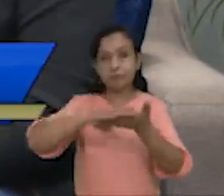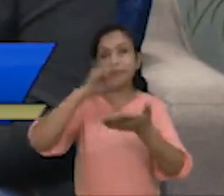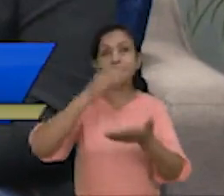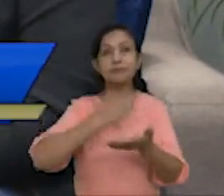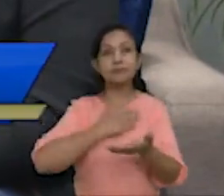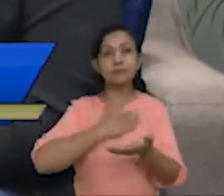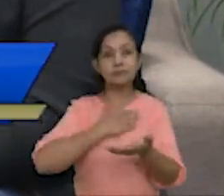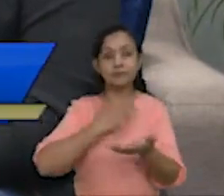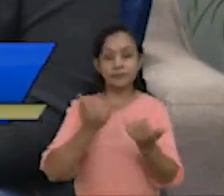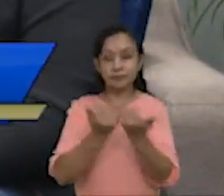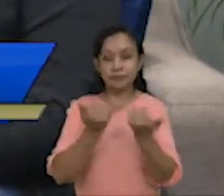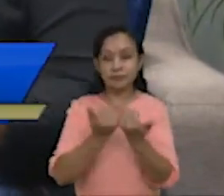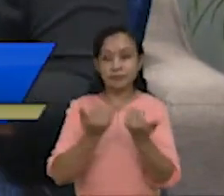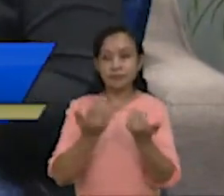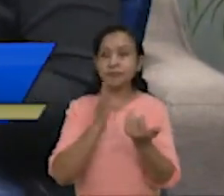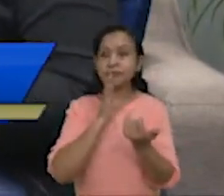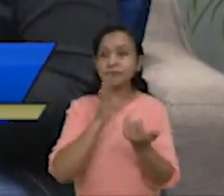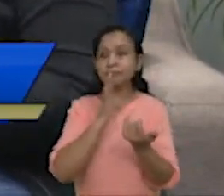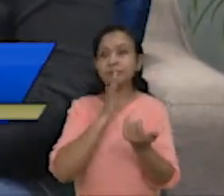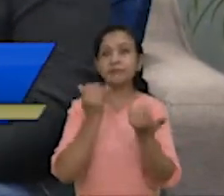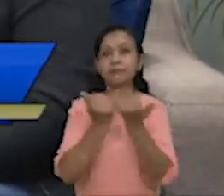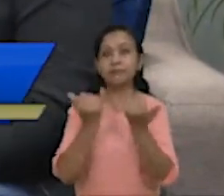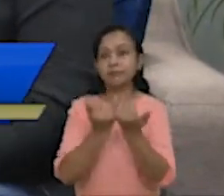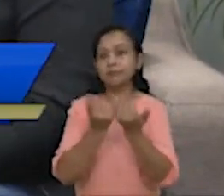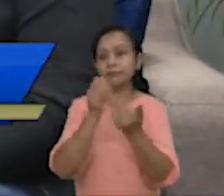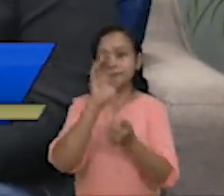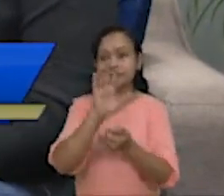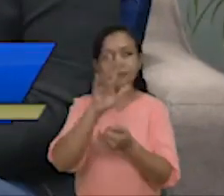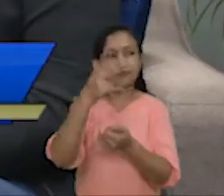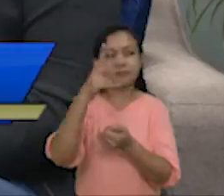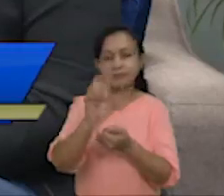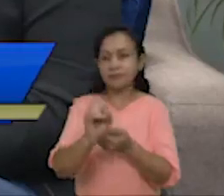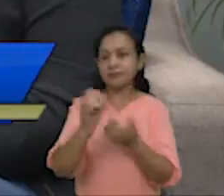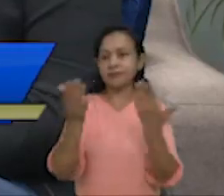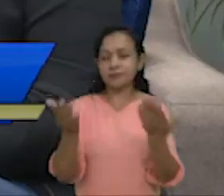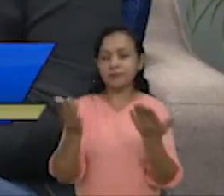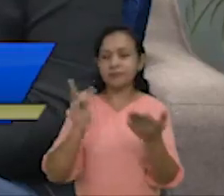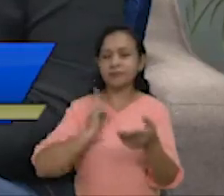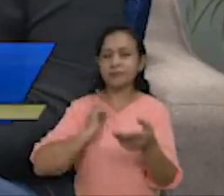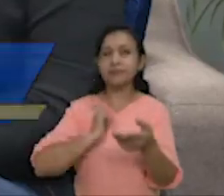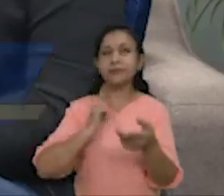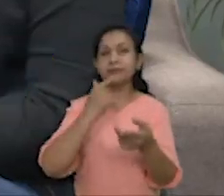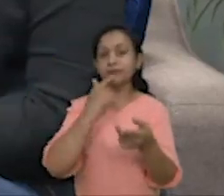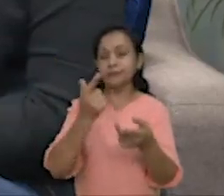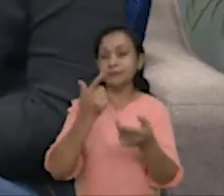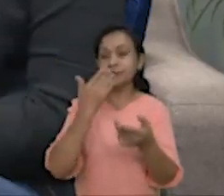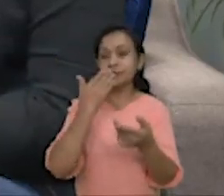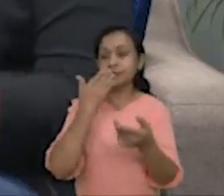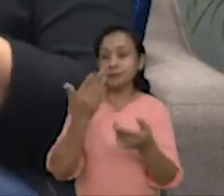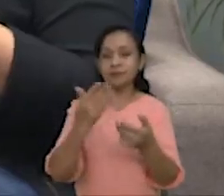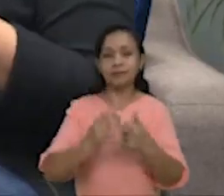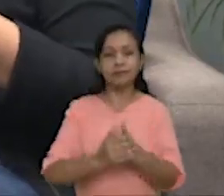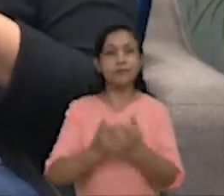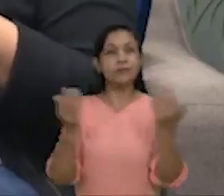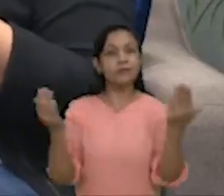que nosotros, ¿verdad?, yo hablo como colectivo de la 580, tuvimos esa oportunidad y tuvimos